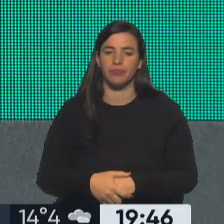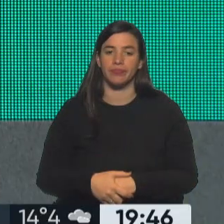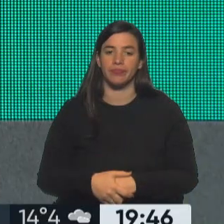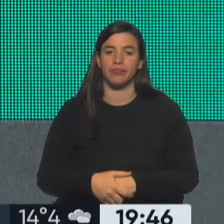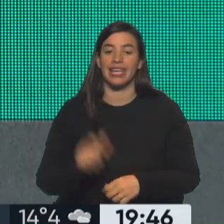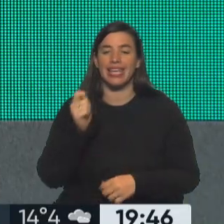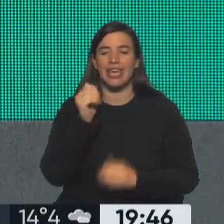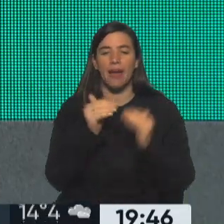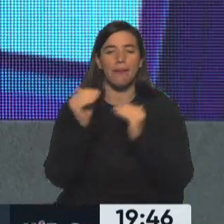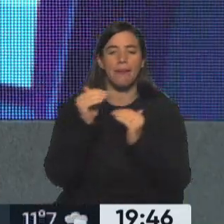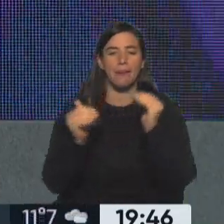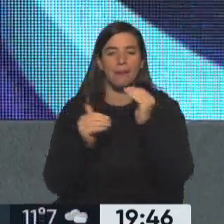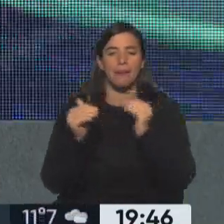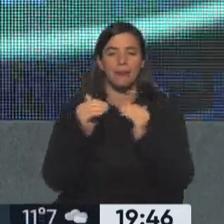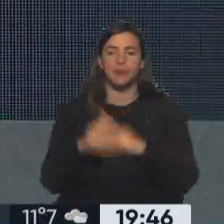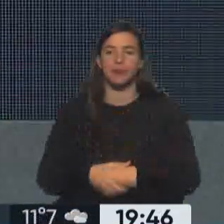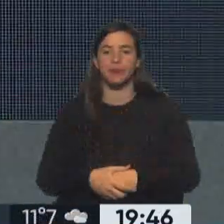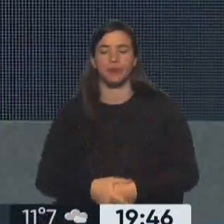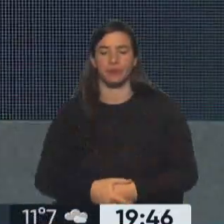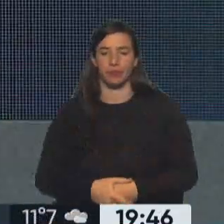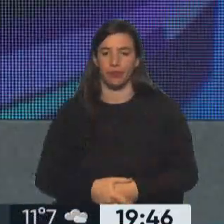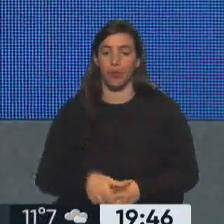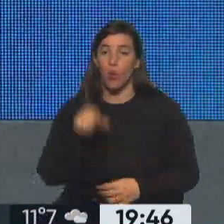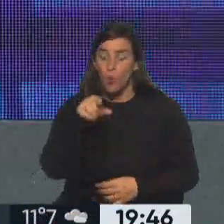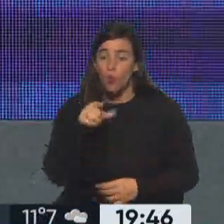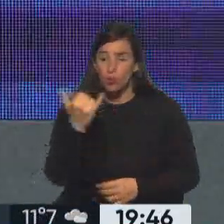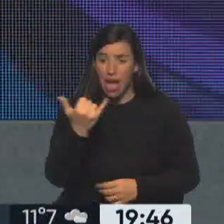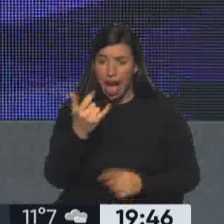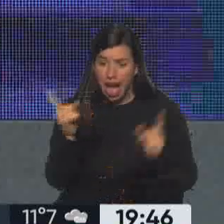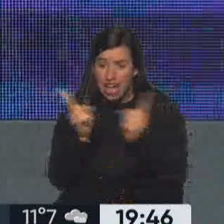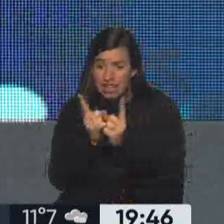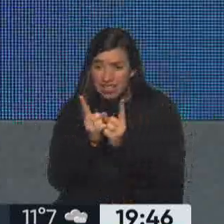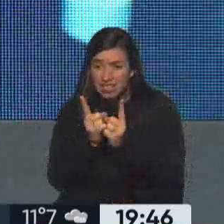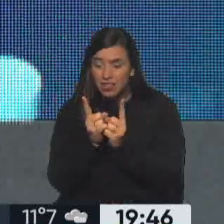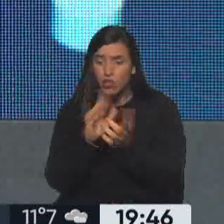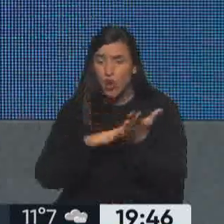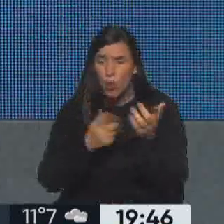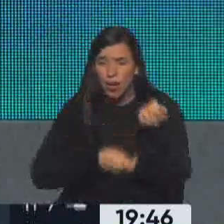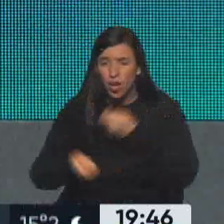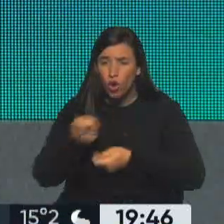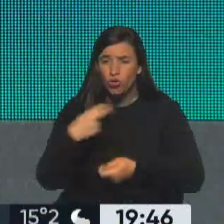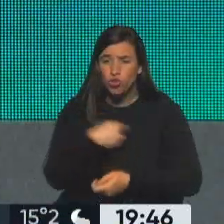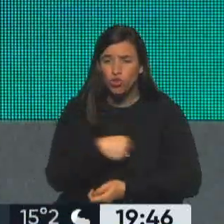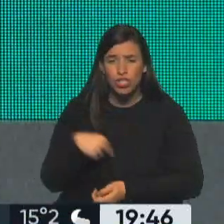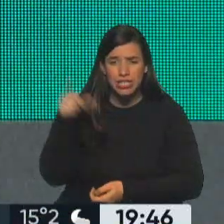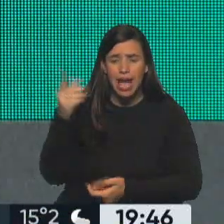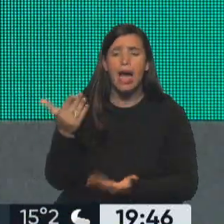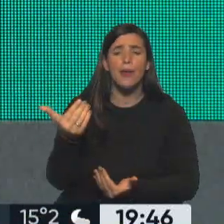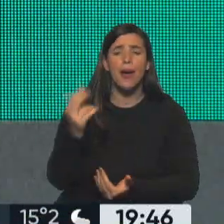a laburar. de negocios. ¿Vos tenés ahí una síntesis sobre negocios en China? A ver, dame.